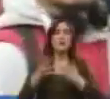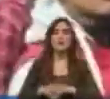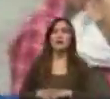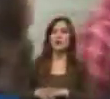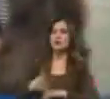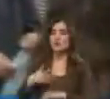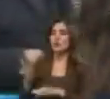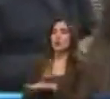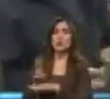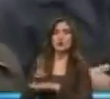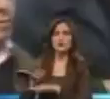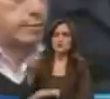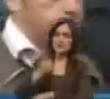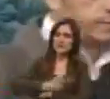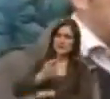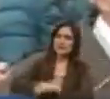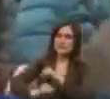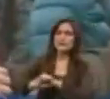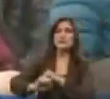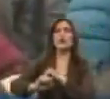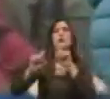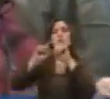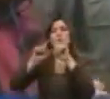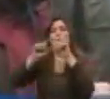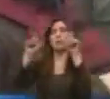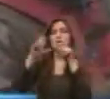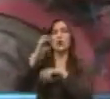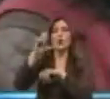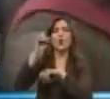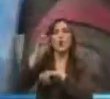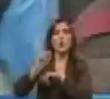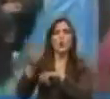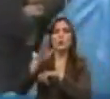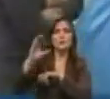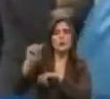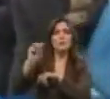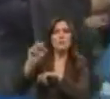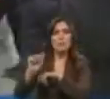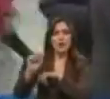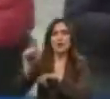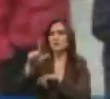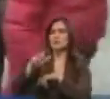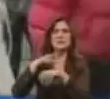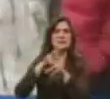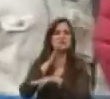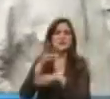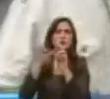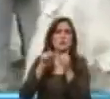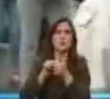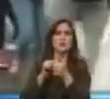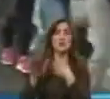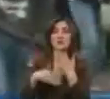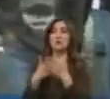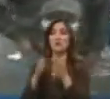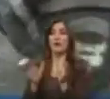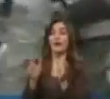Francamente yo utilizo a diario Colón Camal. Muchos inconvenientes ahí en los... ¿Cómo cuáles? Los compañeros. Supuestamente tienen la caja común, pero